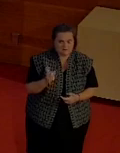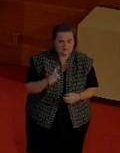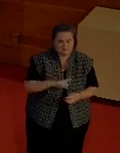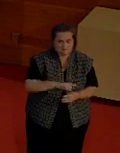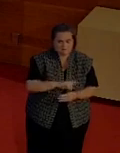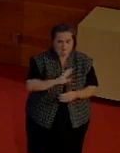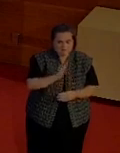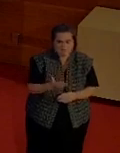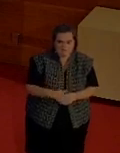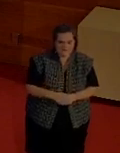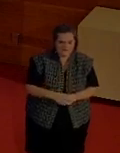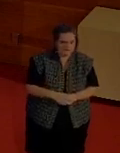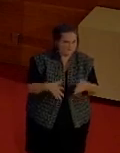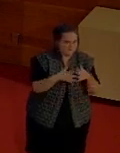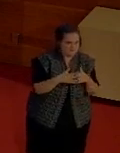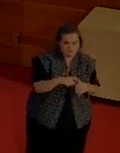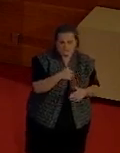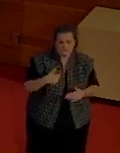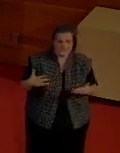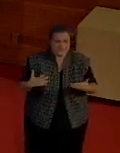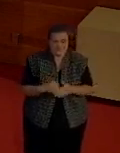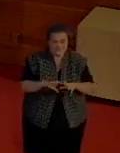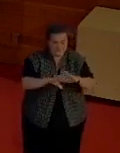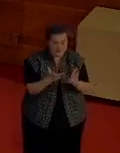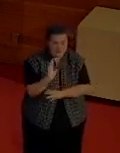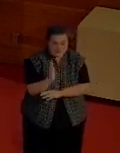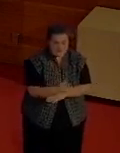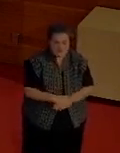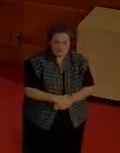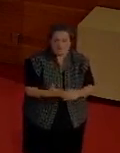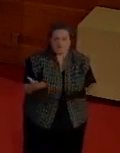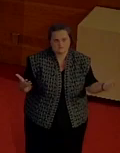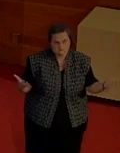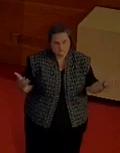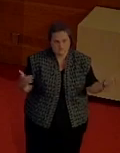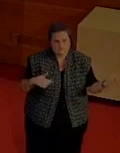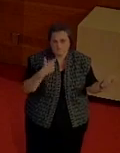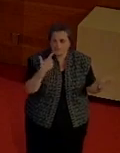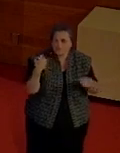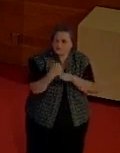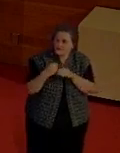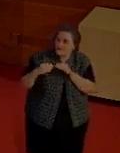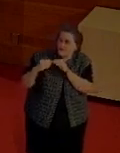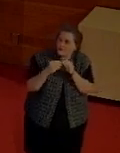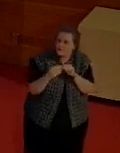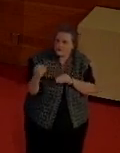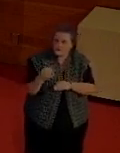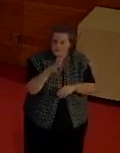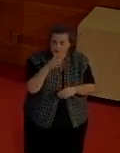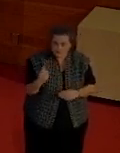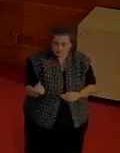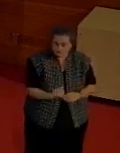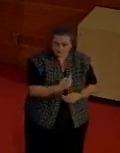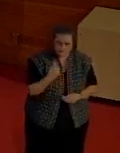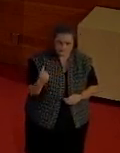Unidos se llame china se llame comoo se llame luego todo parece indicar chicos Es necesario trabajar en común porque en solitario es